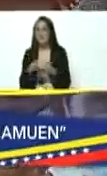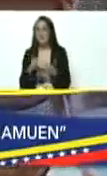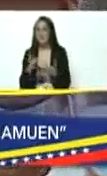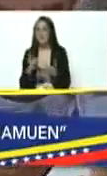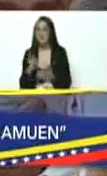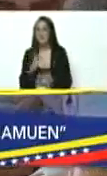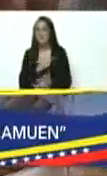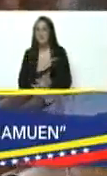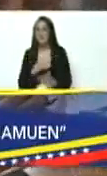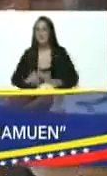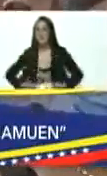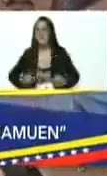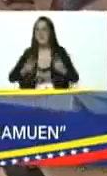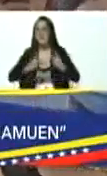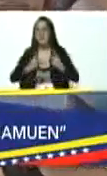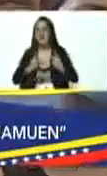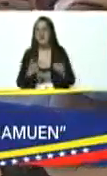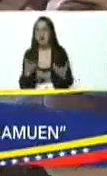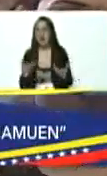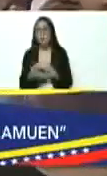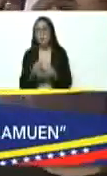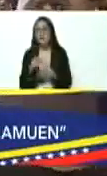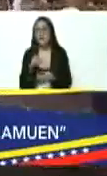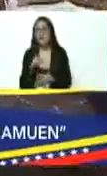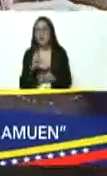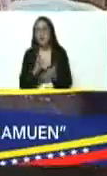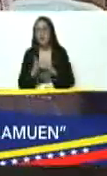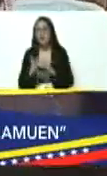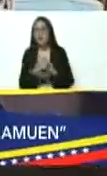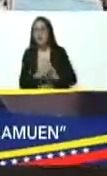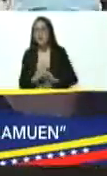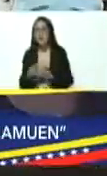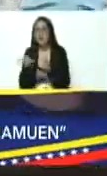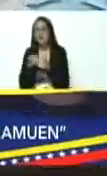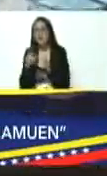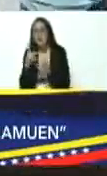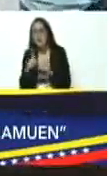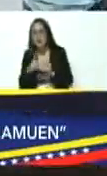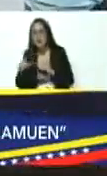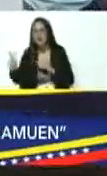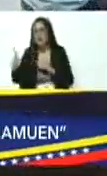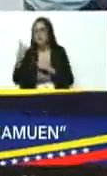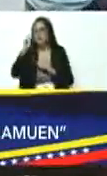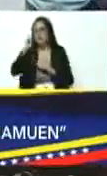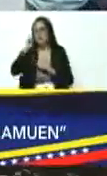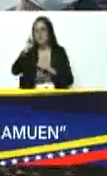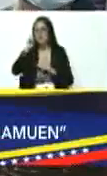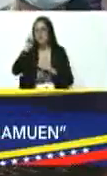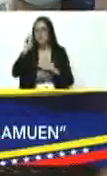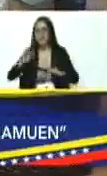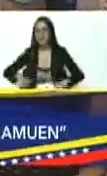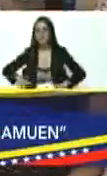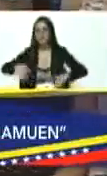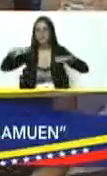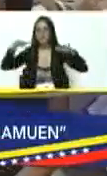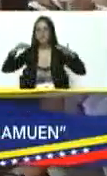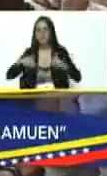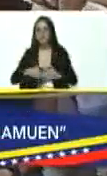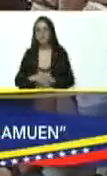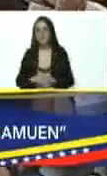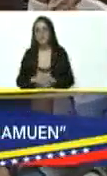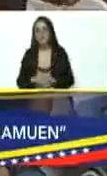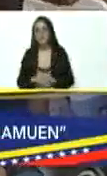TV acompañando a esta comunidad porque aquí muy cerca, como a un kilómetro, tuvimos una crecida de la quebrada